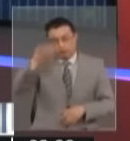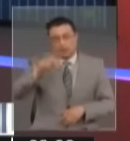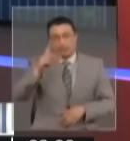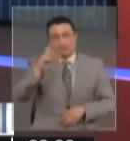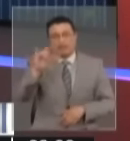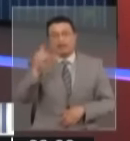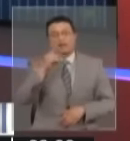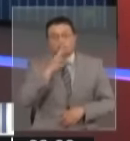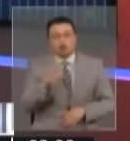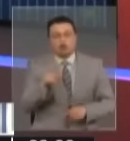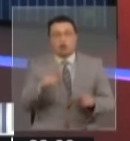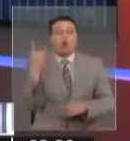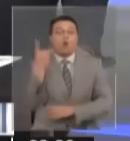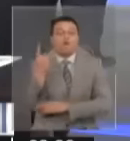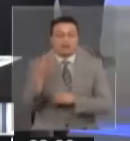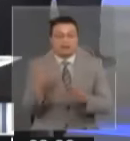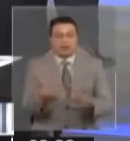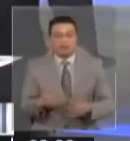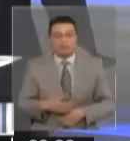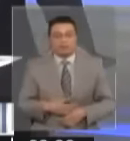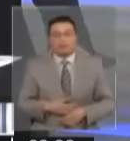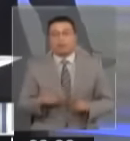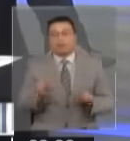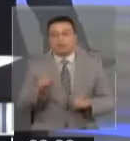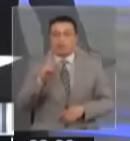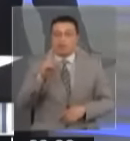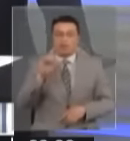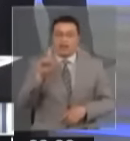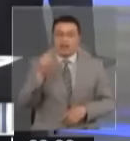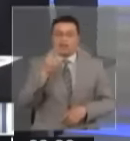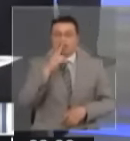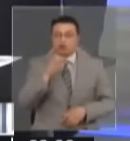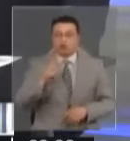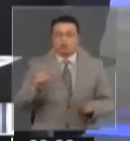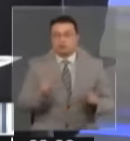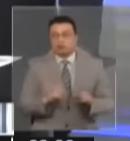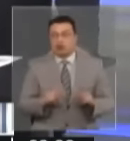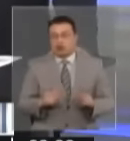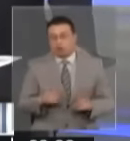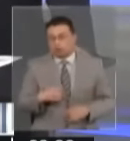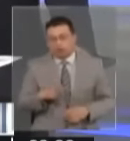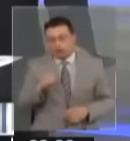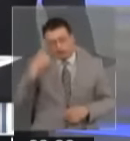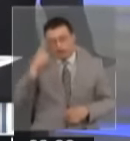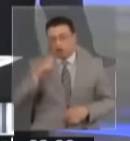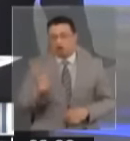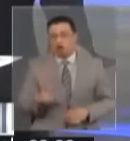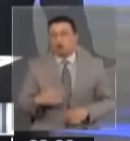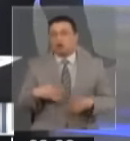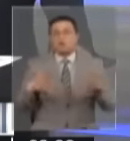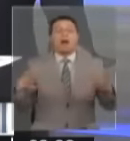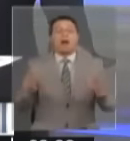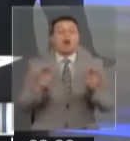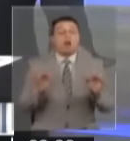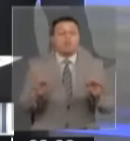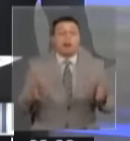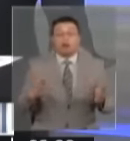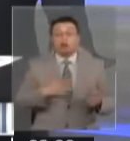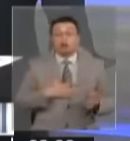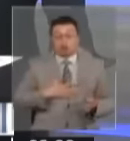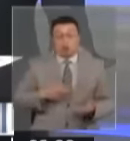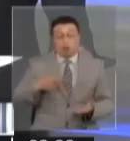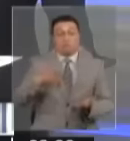El lucro en las universidades. No, creo que sea un delito castigar el... No, por supuesto que no. Por eso que lo más lógico sería que yo pague